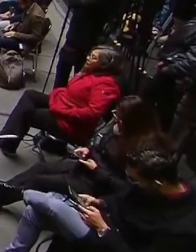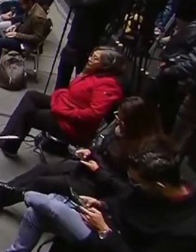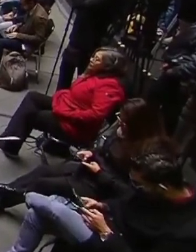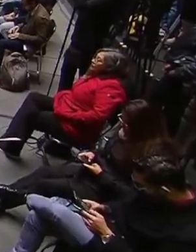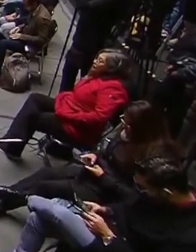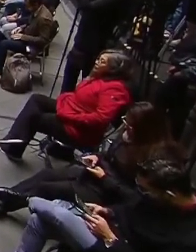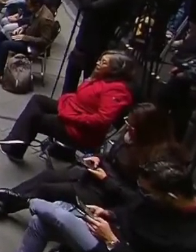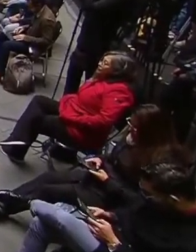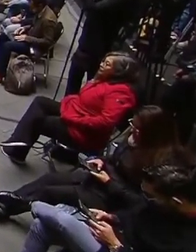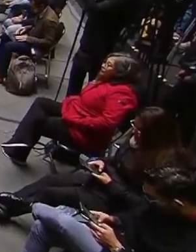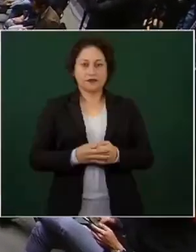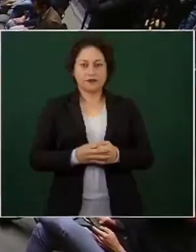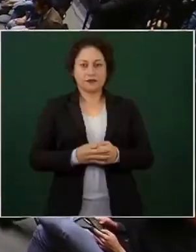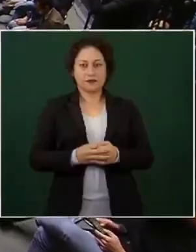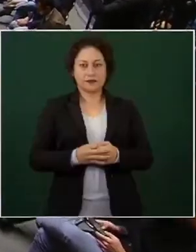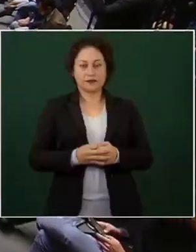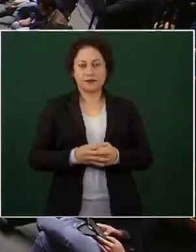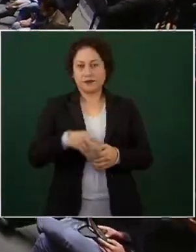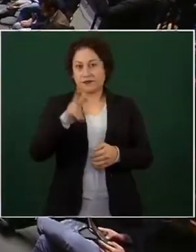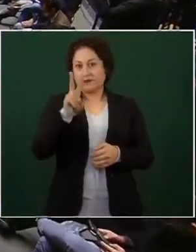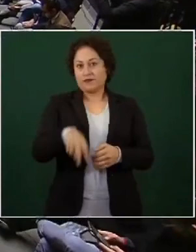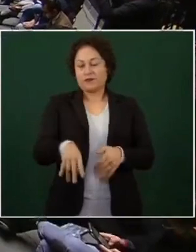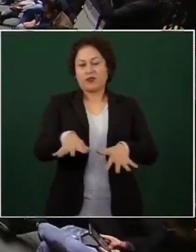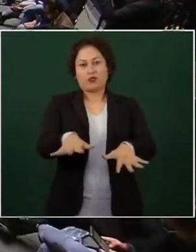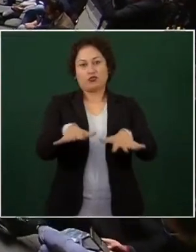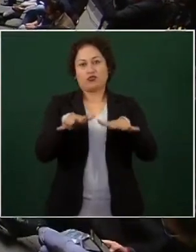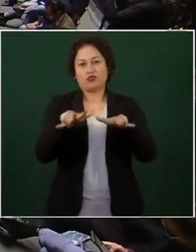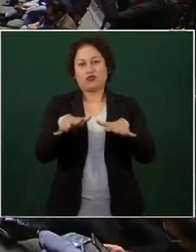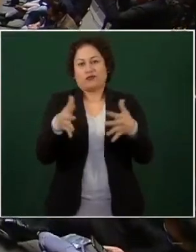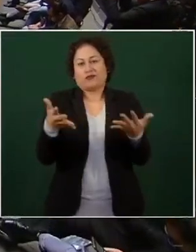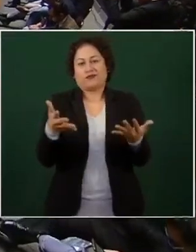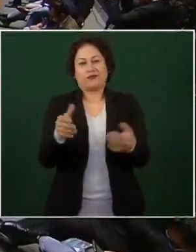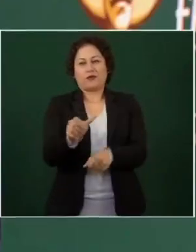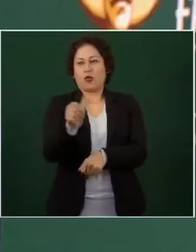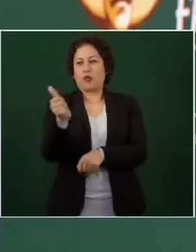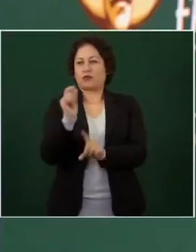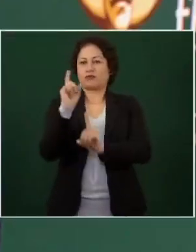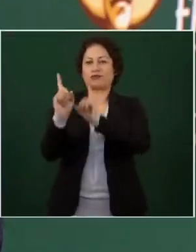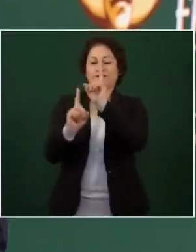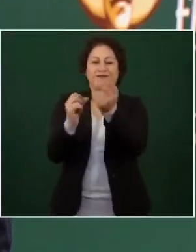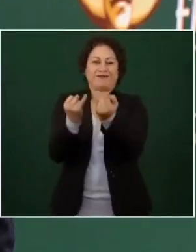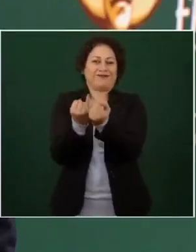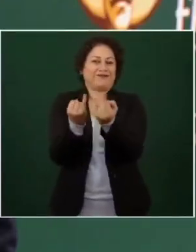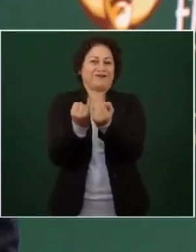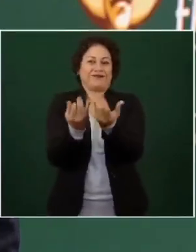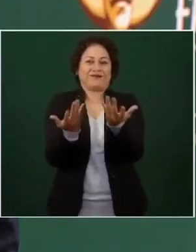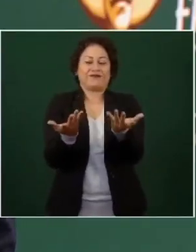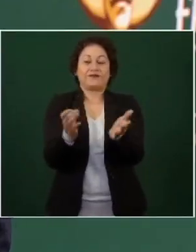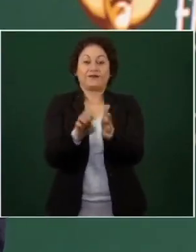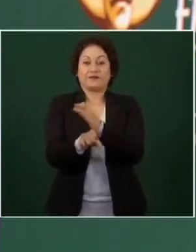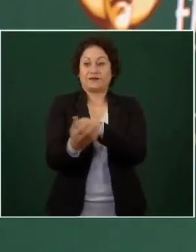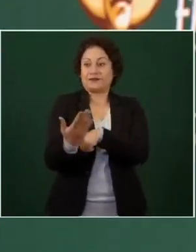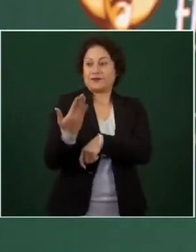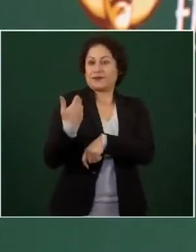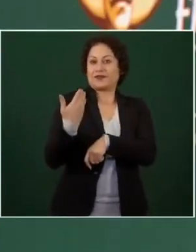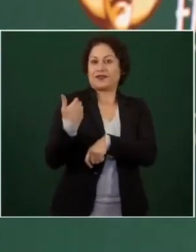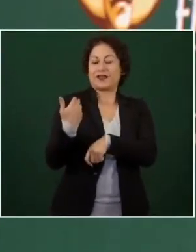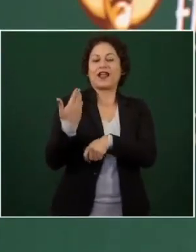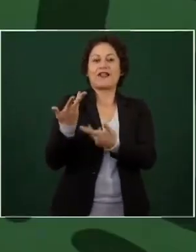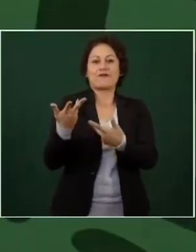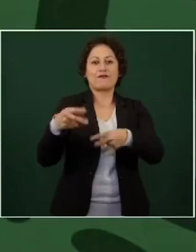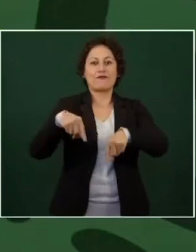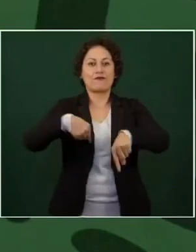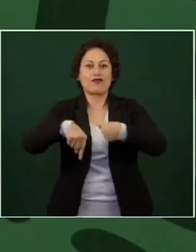espectáculo, como todos los deportes, ¿no? Lo que acaba de pasar con el fútbol, el caso